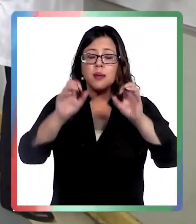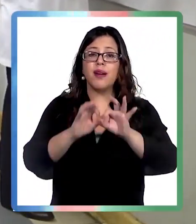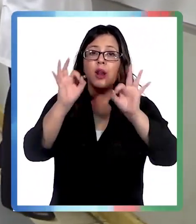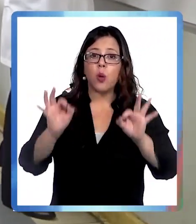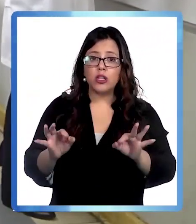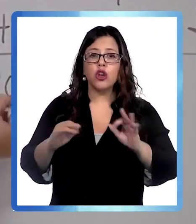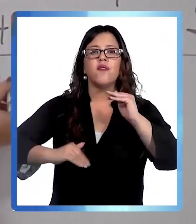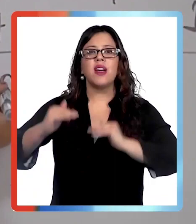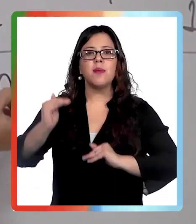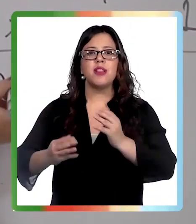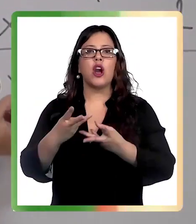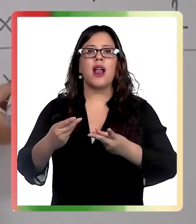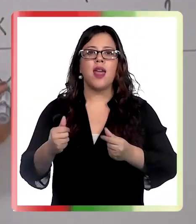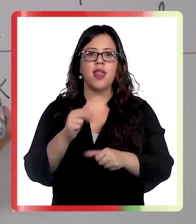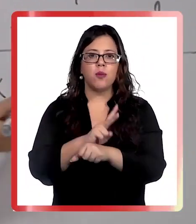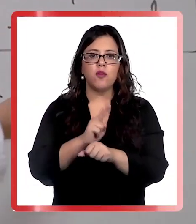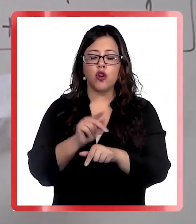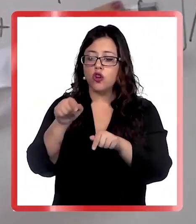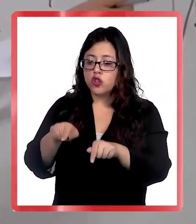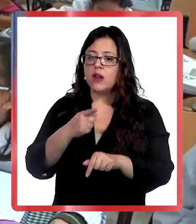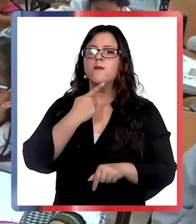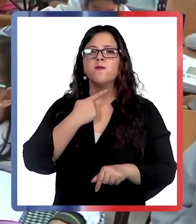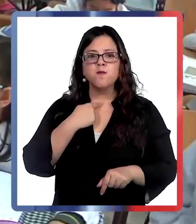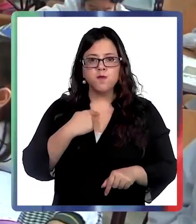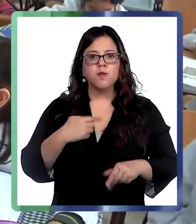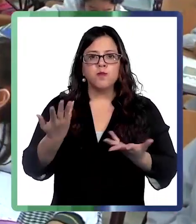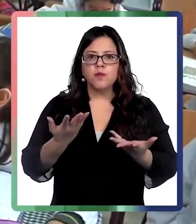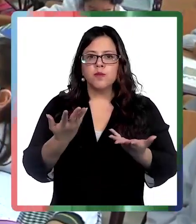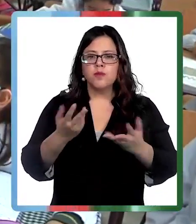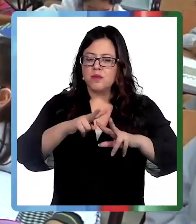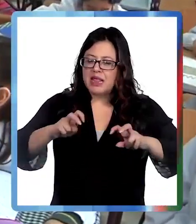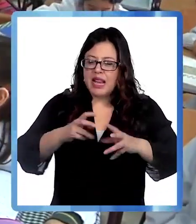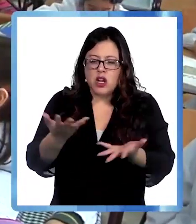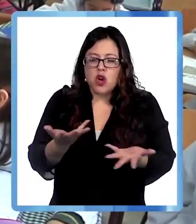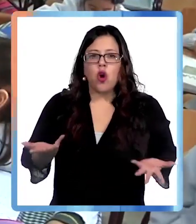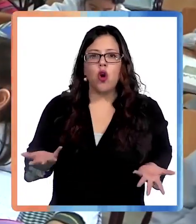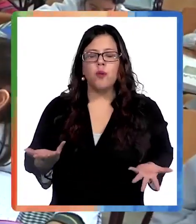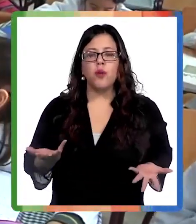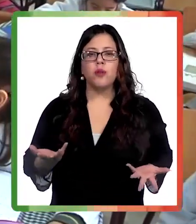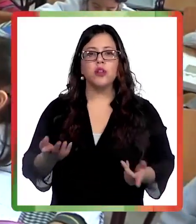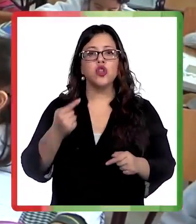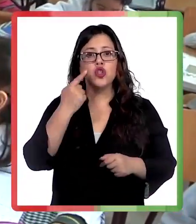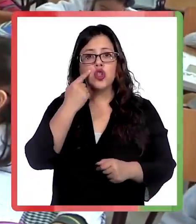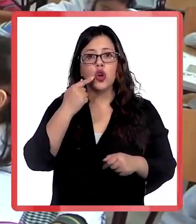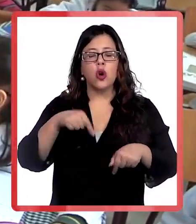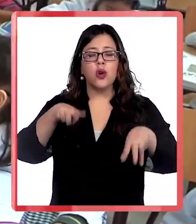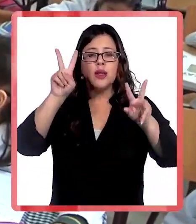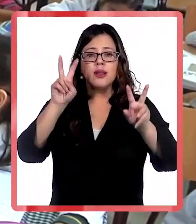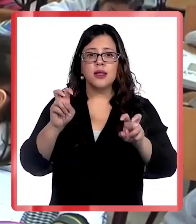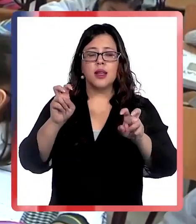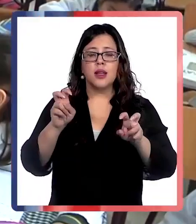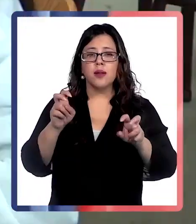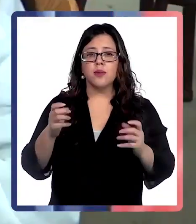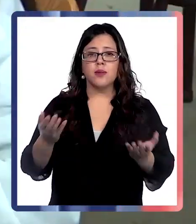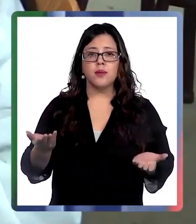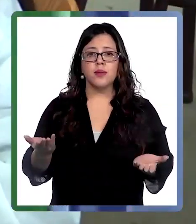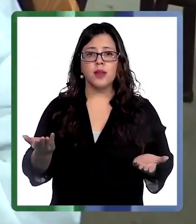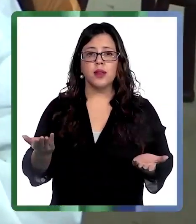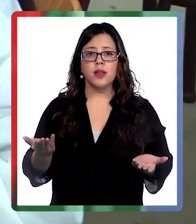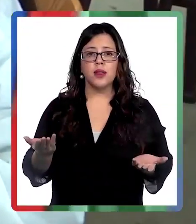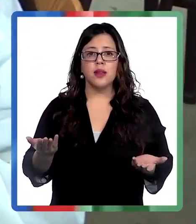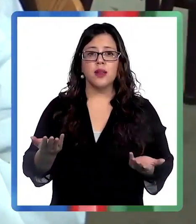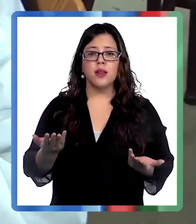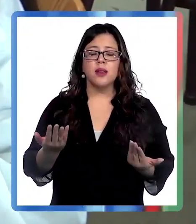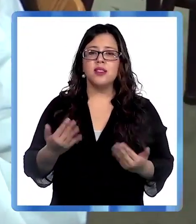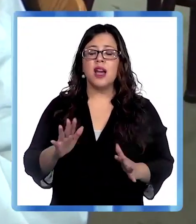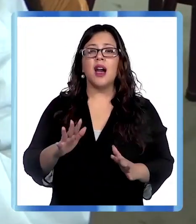docentes. Y por eso que nos interesó precisamente indagar en cómo estaban. Yo diría que como elementos facilitadores